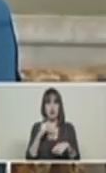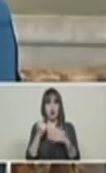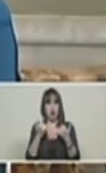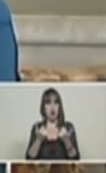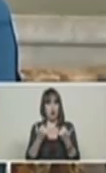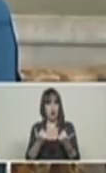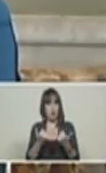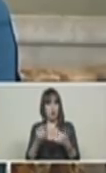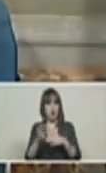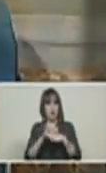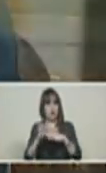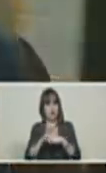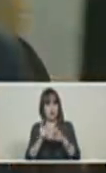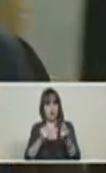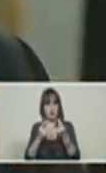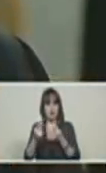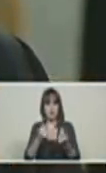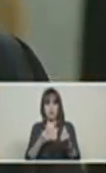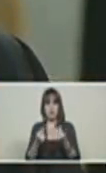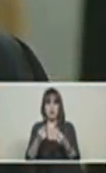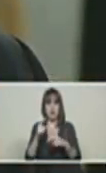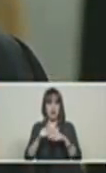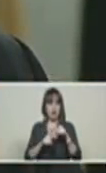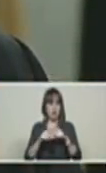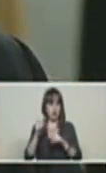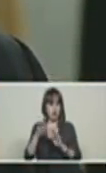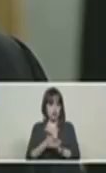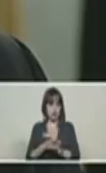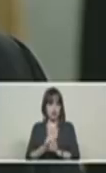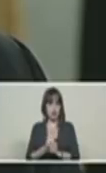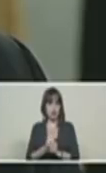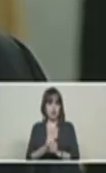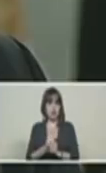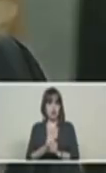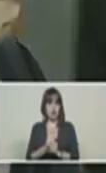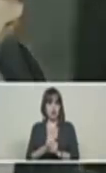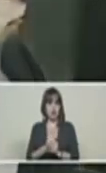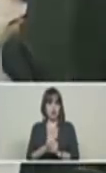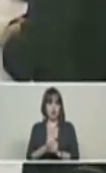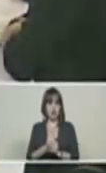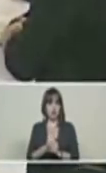que funciona como unidad de cuenta, moneda, ya en el mercado nacional,